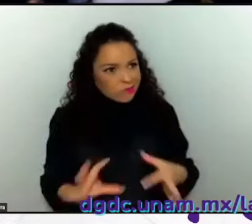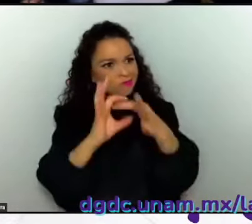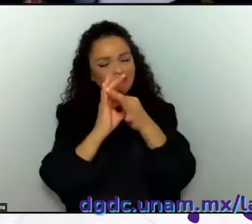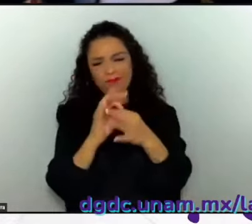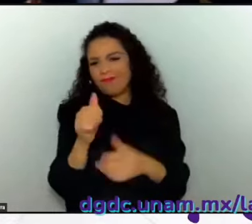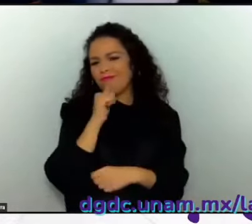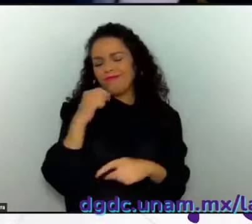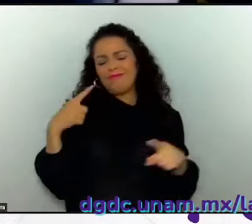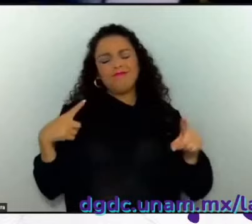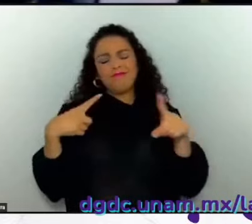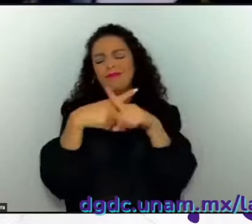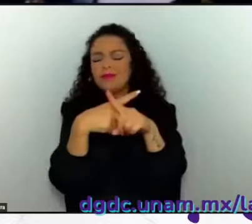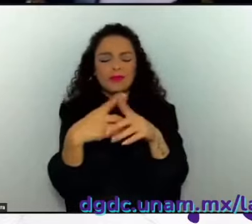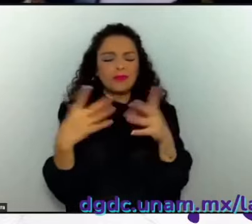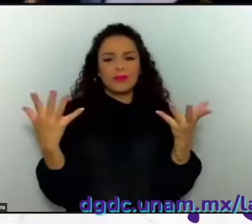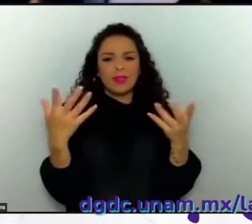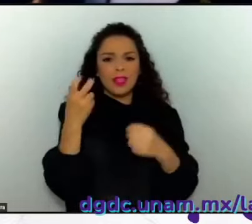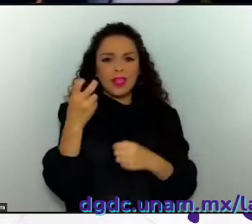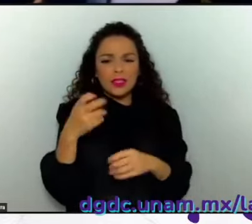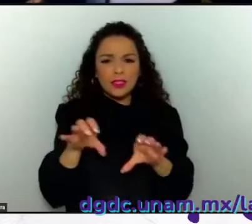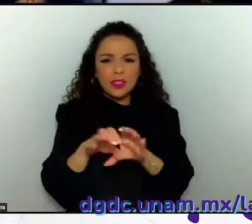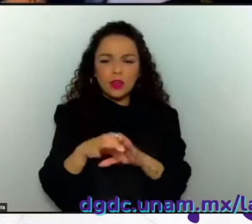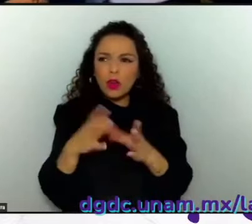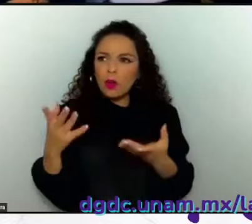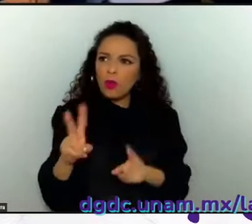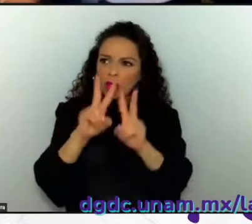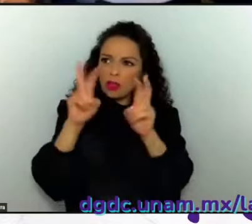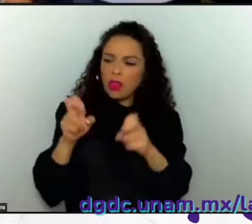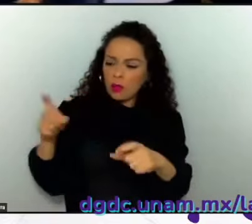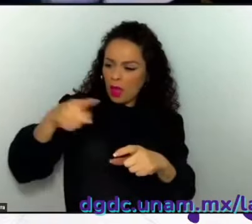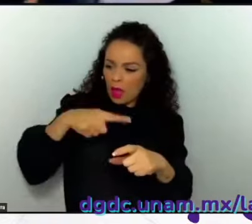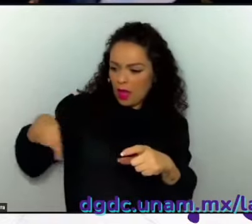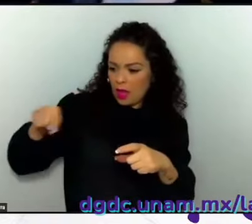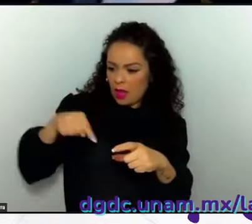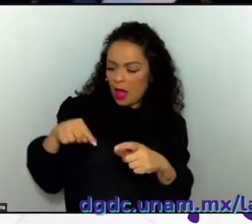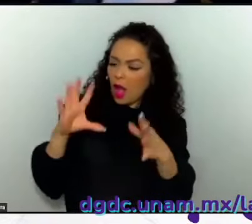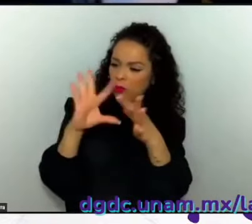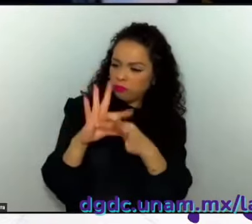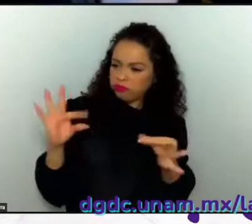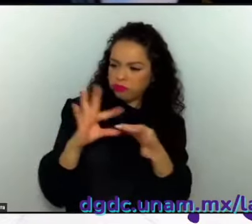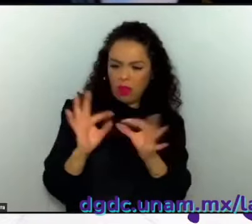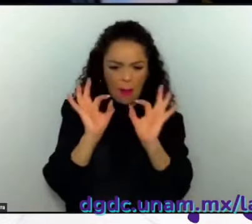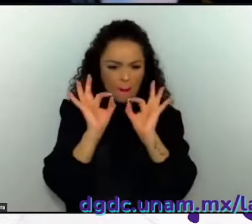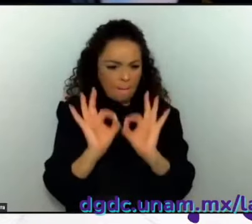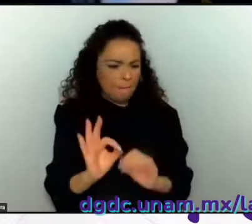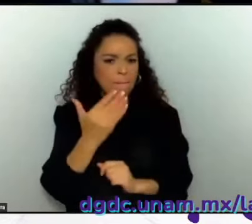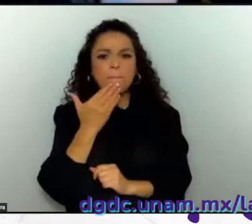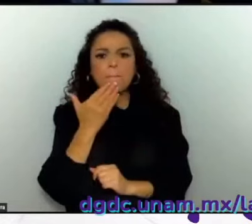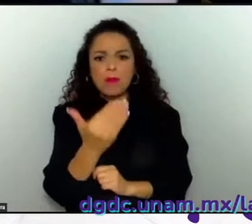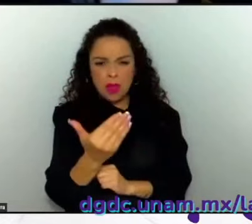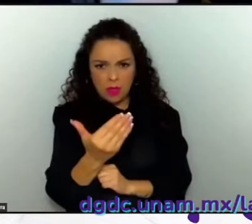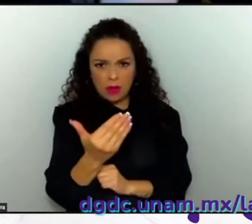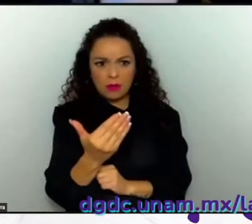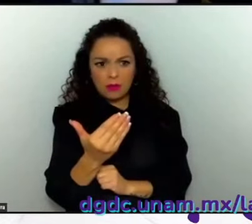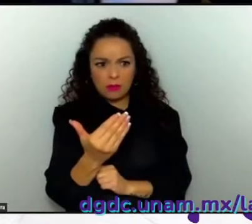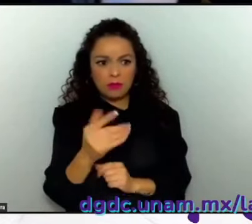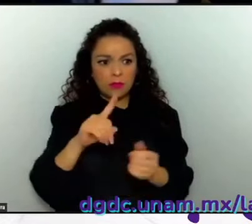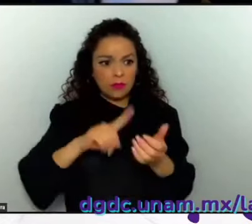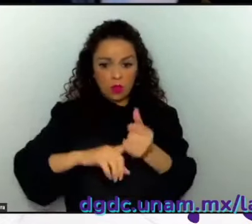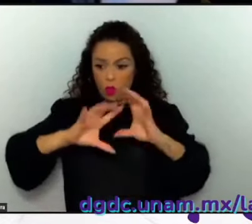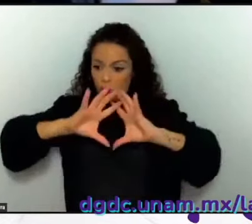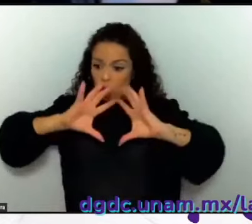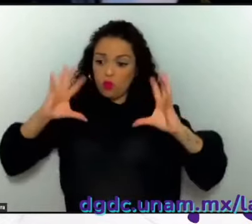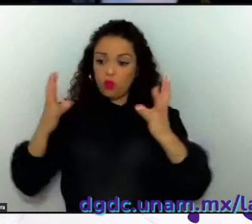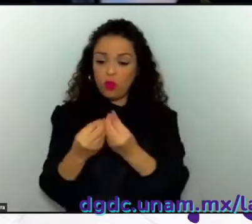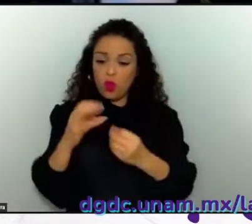los átomos y entonces te cuadra la dinámica de las galaxias. Puedes explicar muy bien la dinámica de las galaxias y puedes explicar muy bien la dinámica de los cúmulos galácticos. Pero ahora que